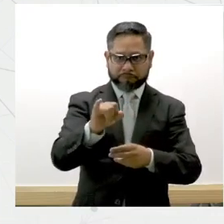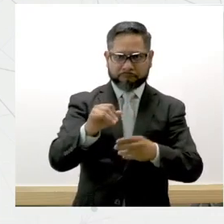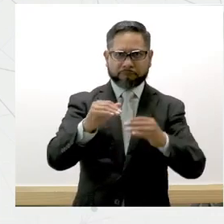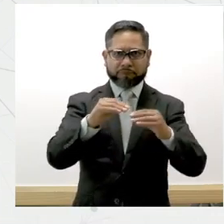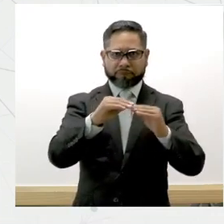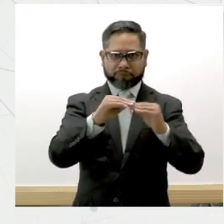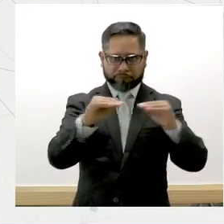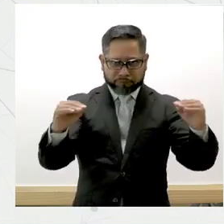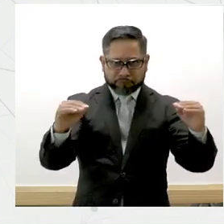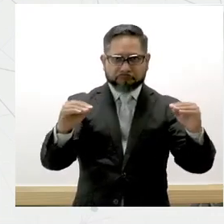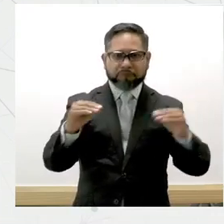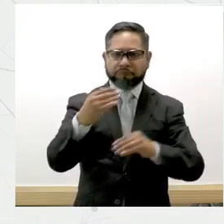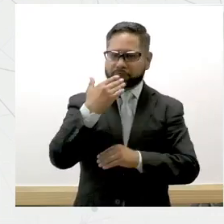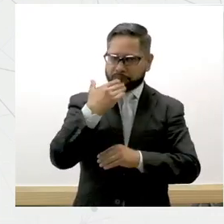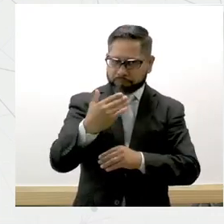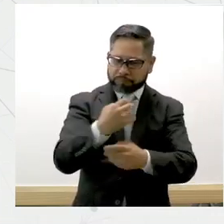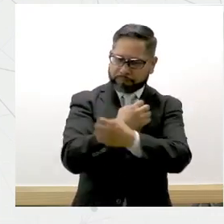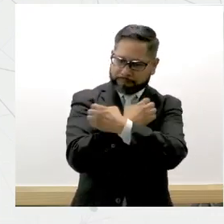basada en la ética, basada